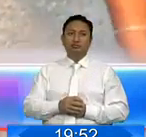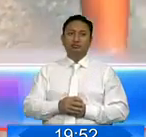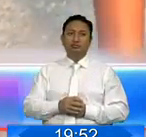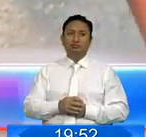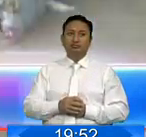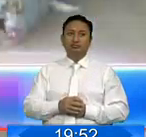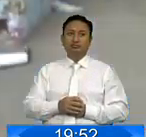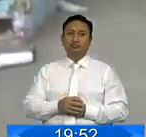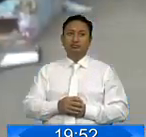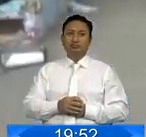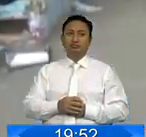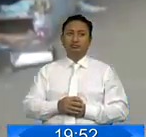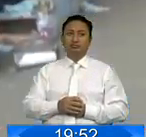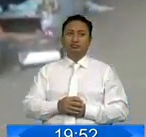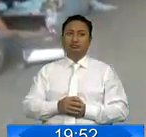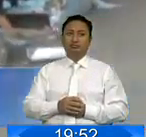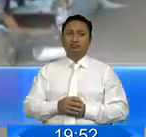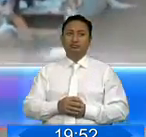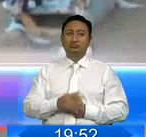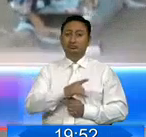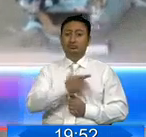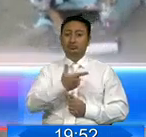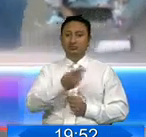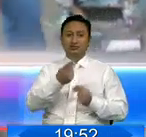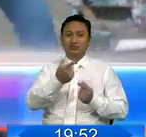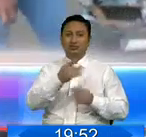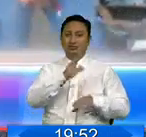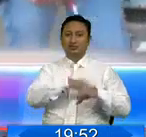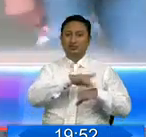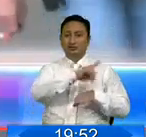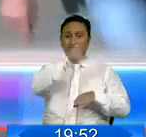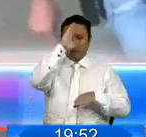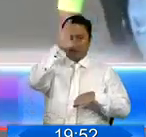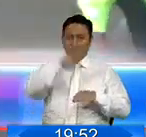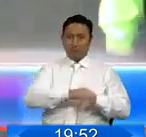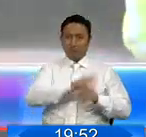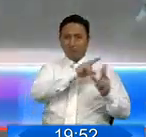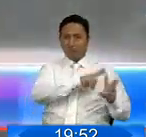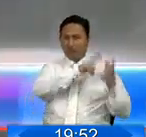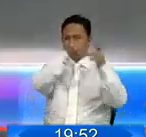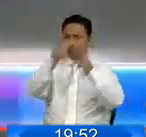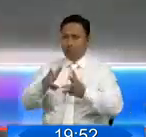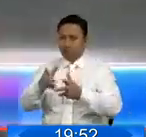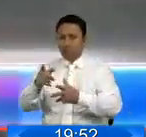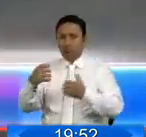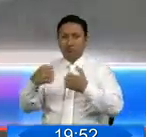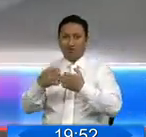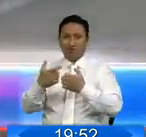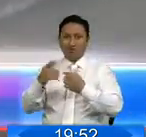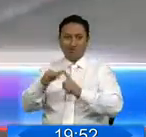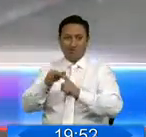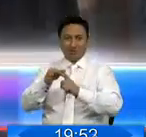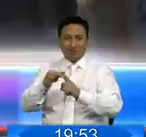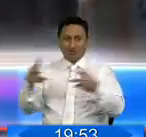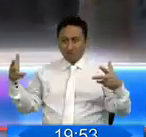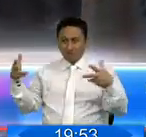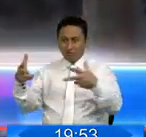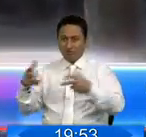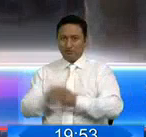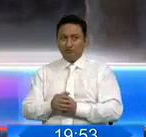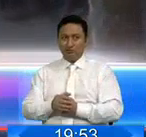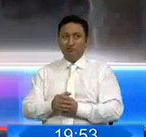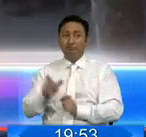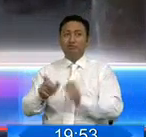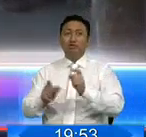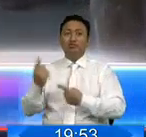meterle disparo. El hecho fue reportado a la policía, que inmediatamente llegó con sus unidades especiales. A los